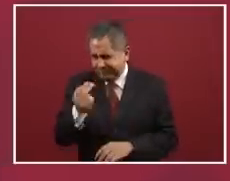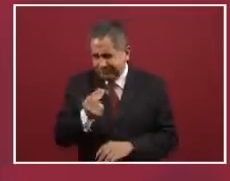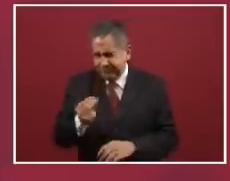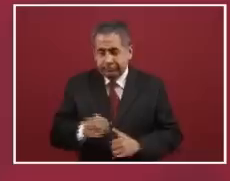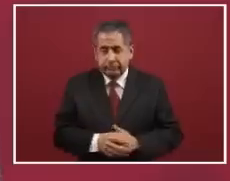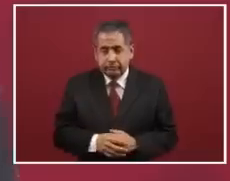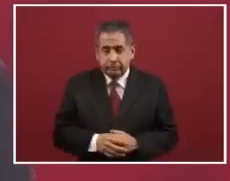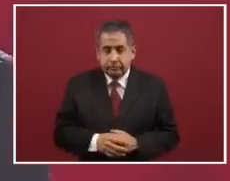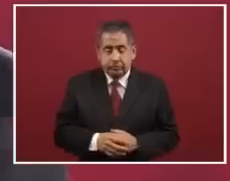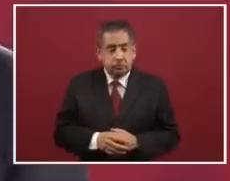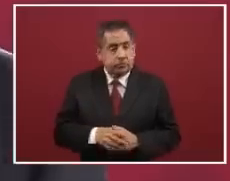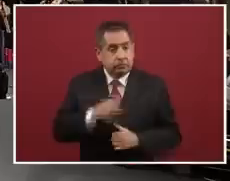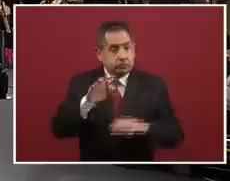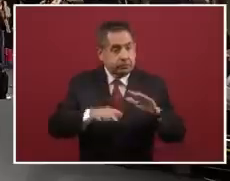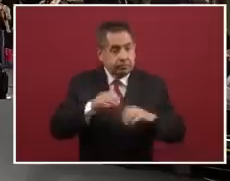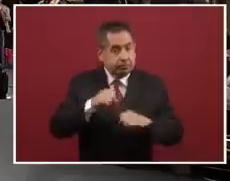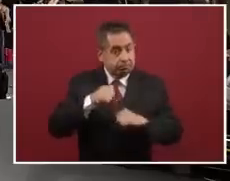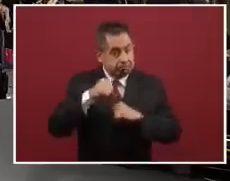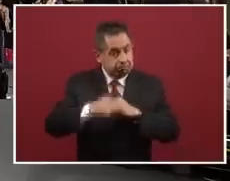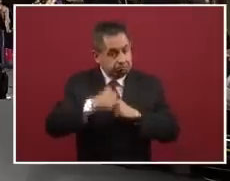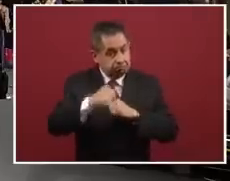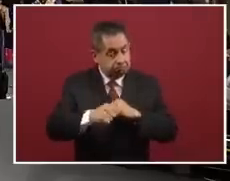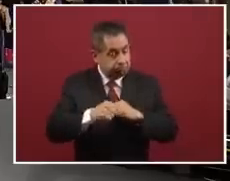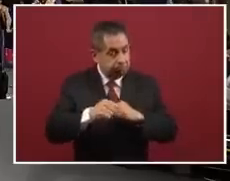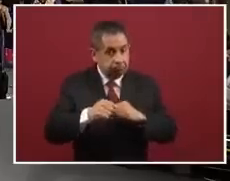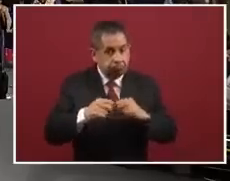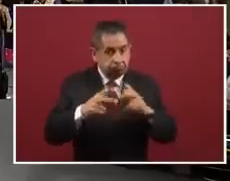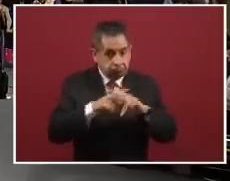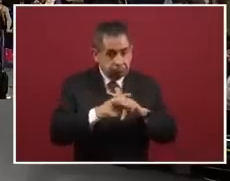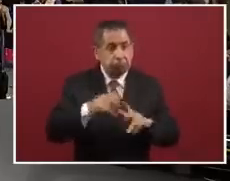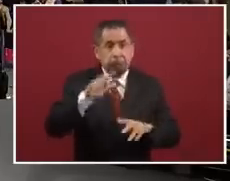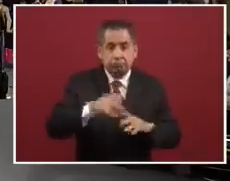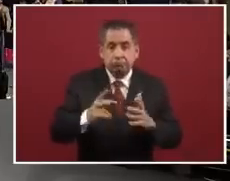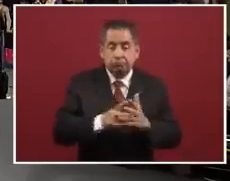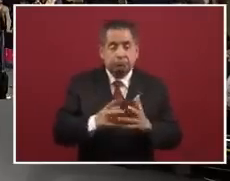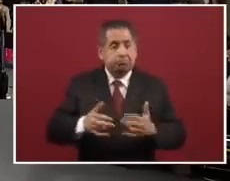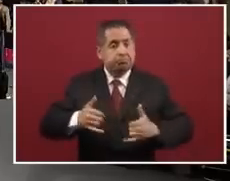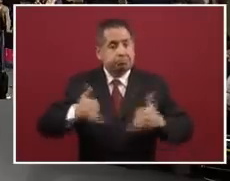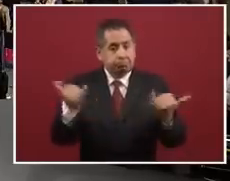Bueno, en las peleas de box también hay empate, ¿verdad?